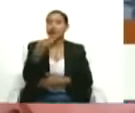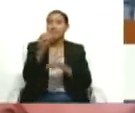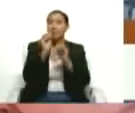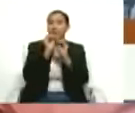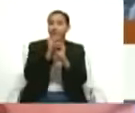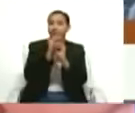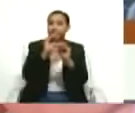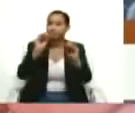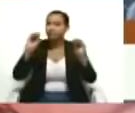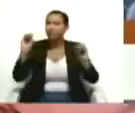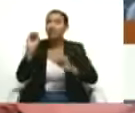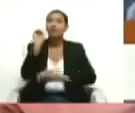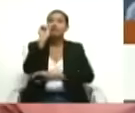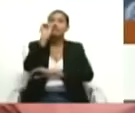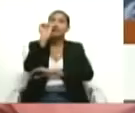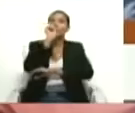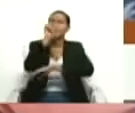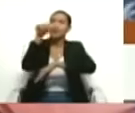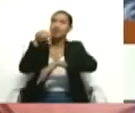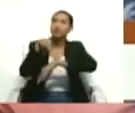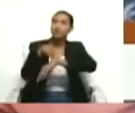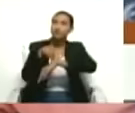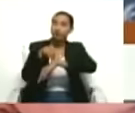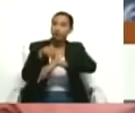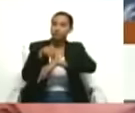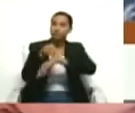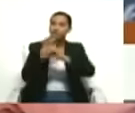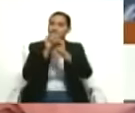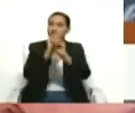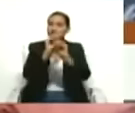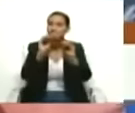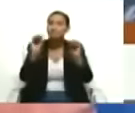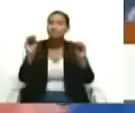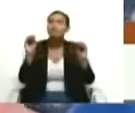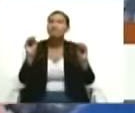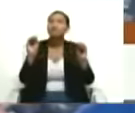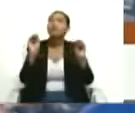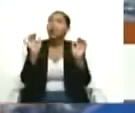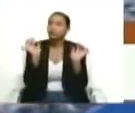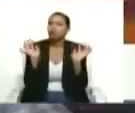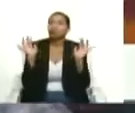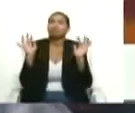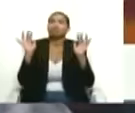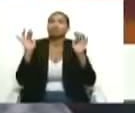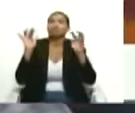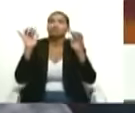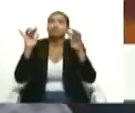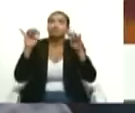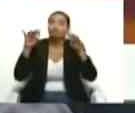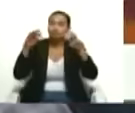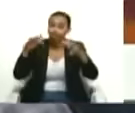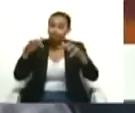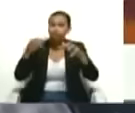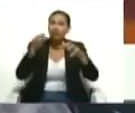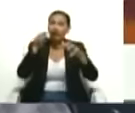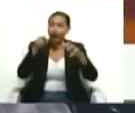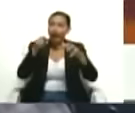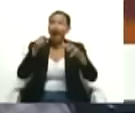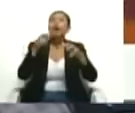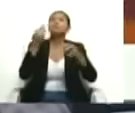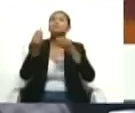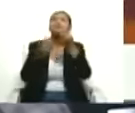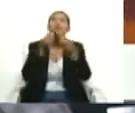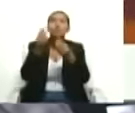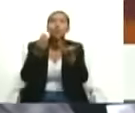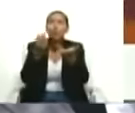Asamblea Nacional Venezolana para acudir al referendo consultivo que pretendieron